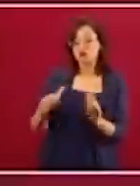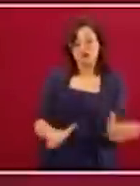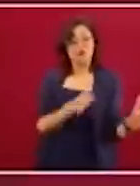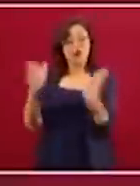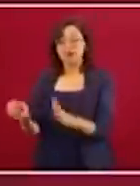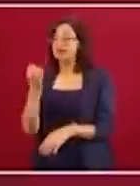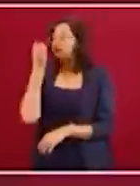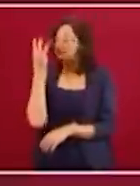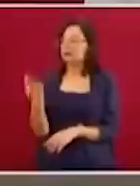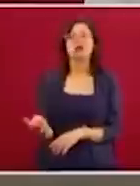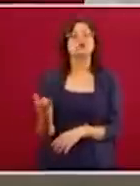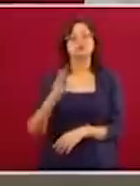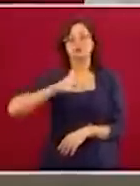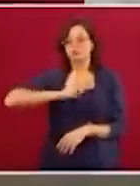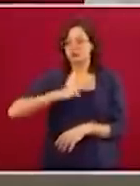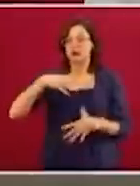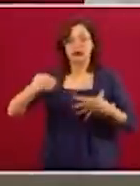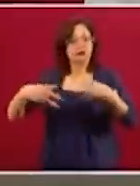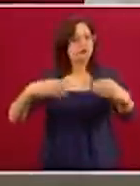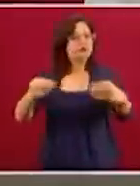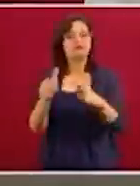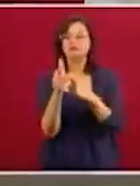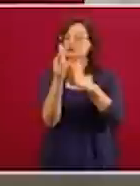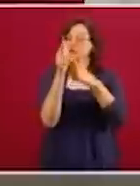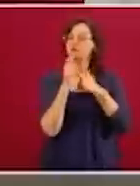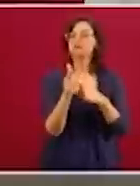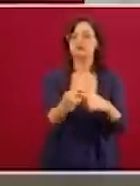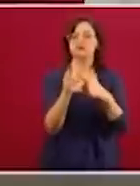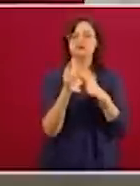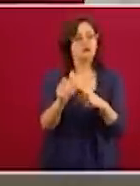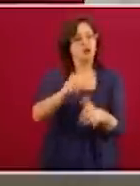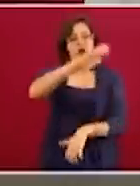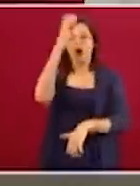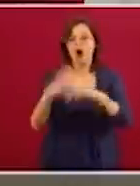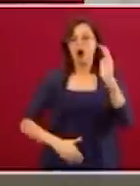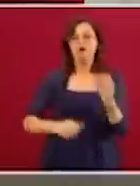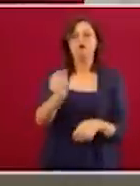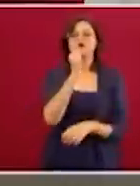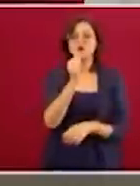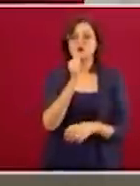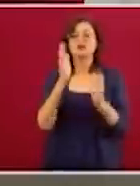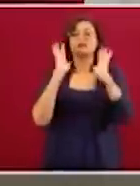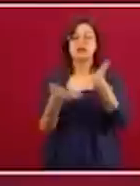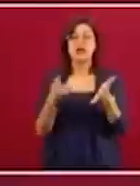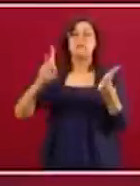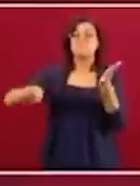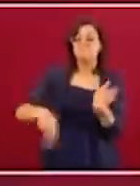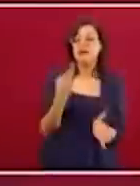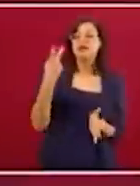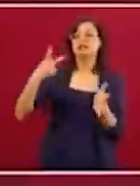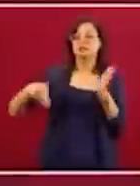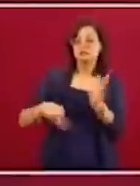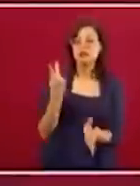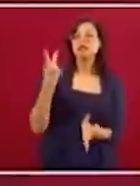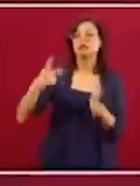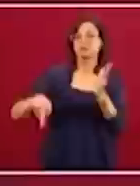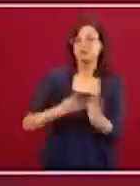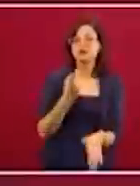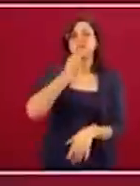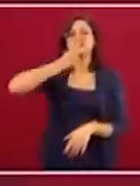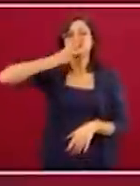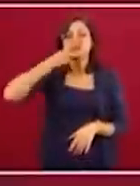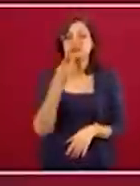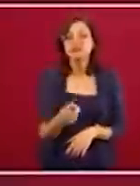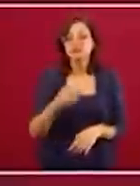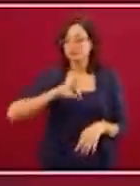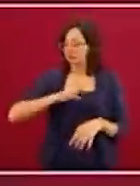la epidemia no se ha acabado y como hemos dicho también en repetidas ocasiones debemos estar preparados para una